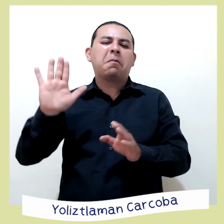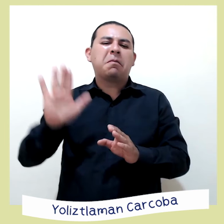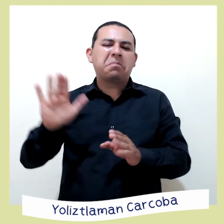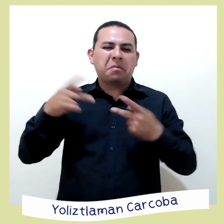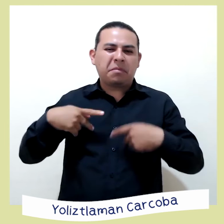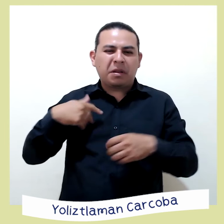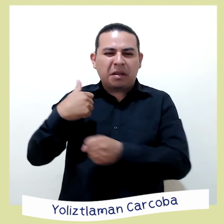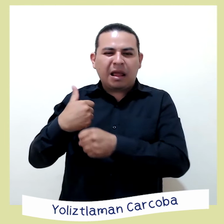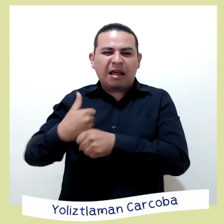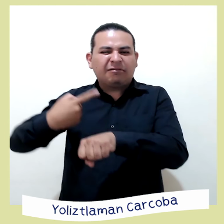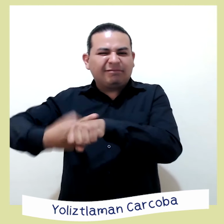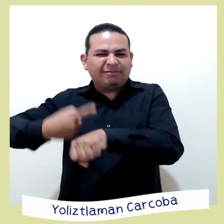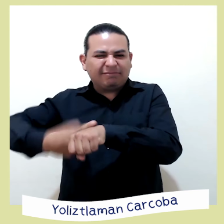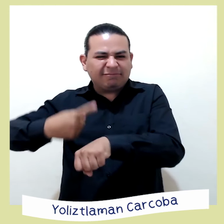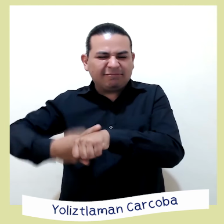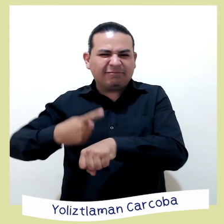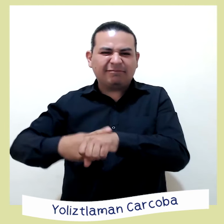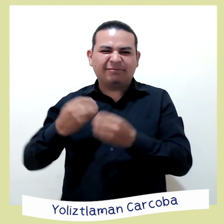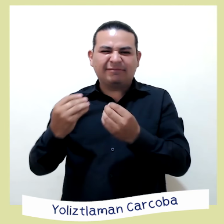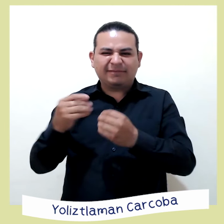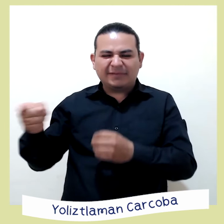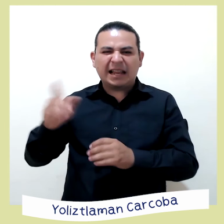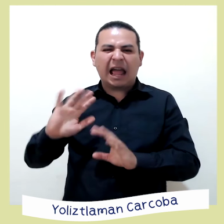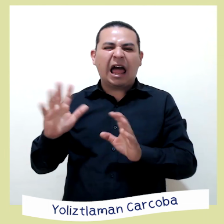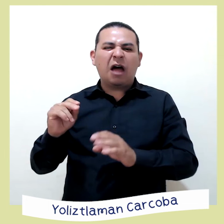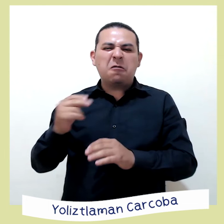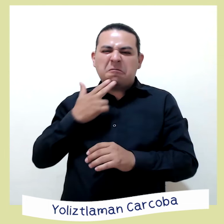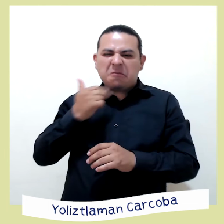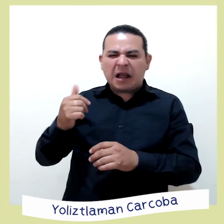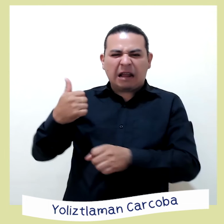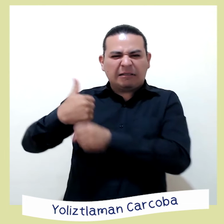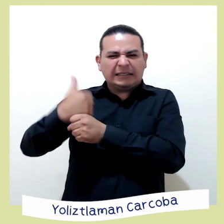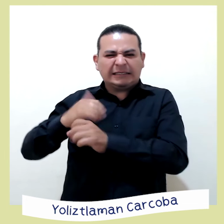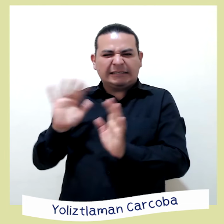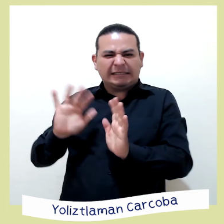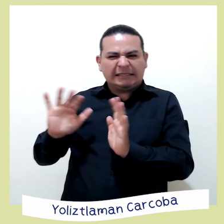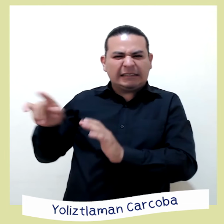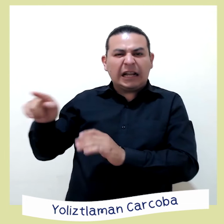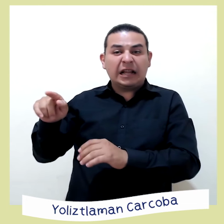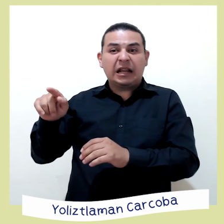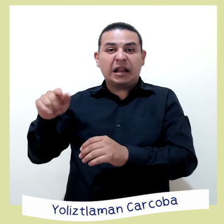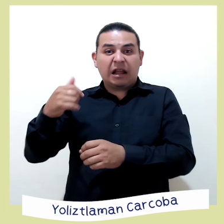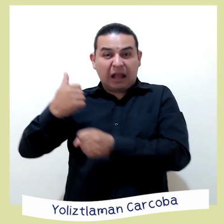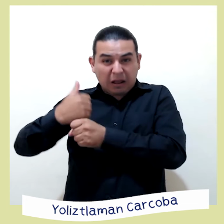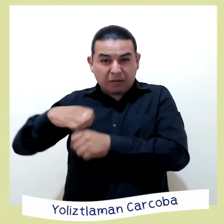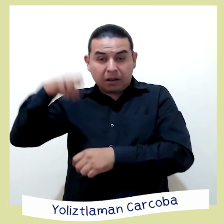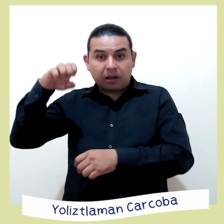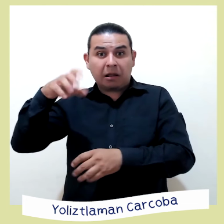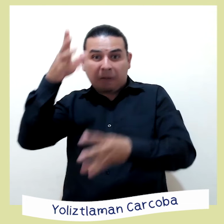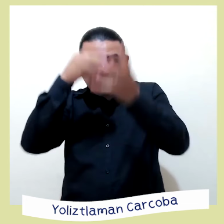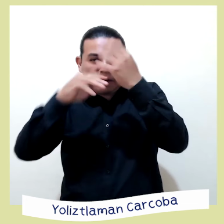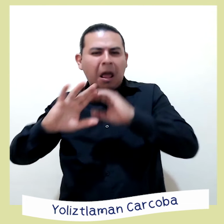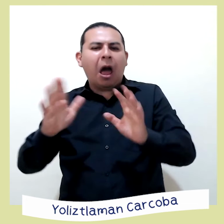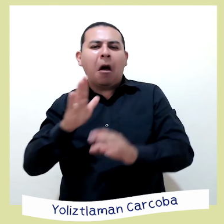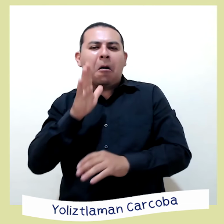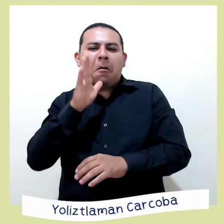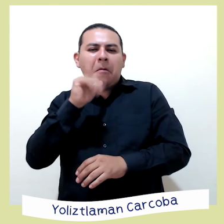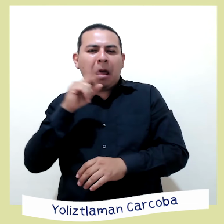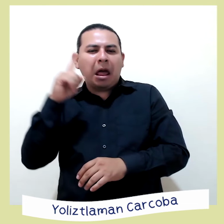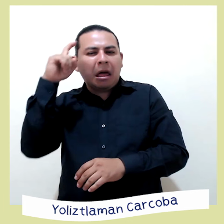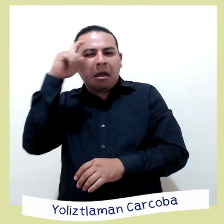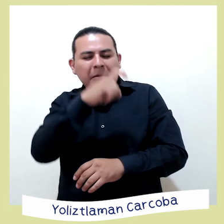que las personas viejas son un cúmulo de enfermedades. Tercer mito, diríamos que las